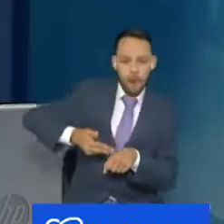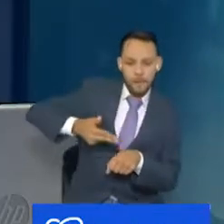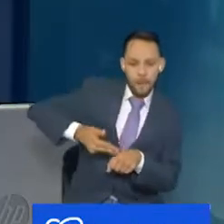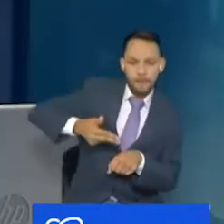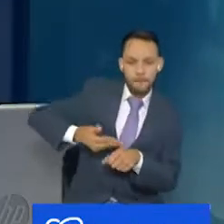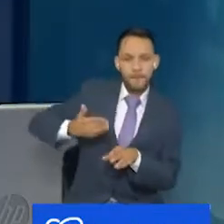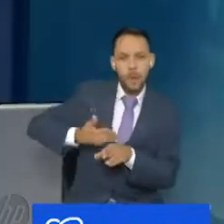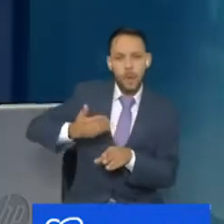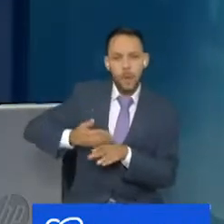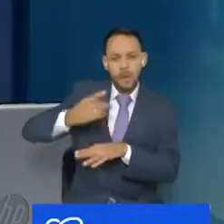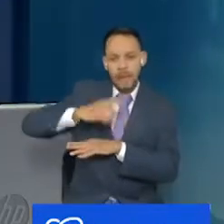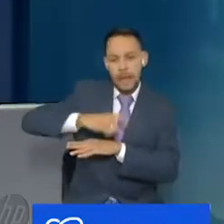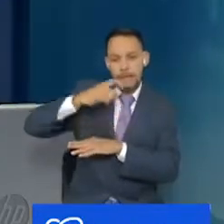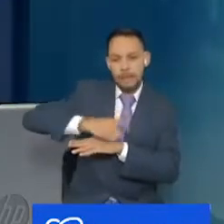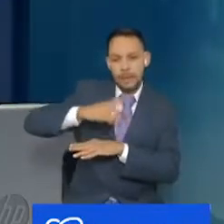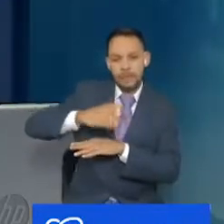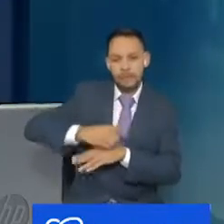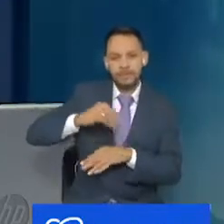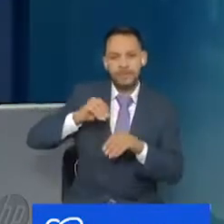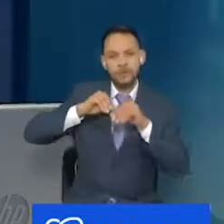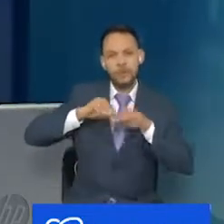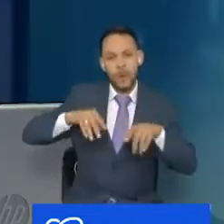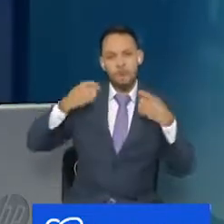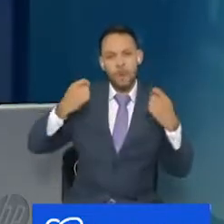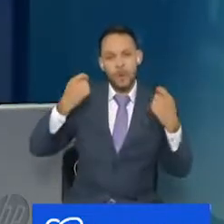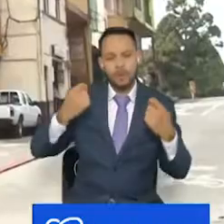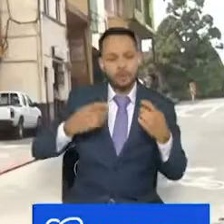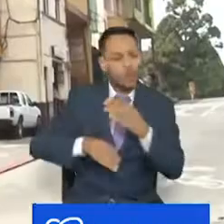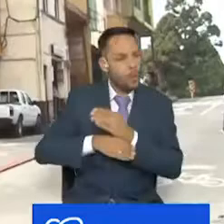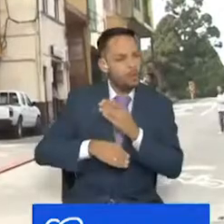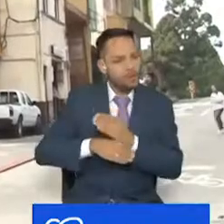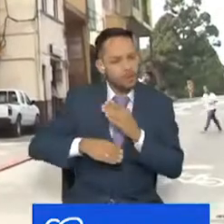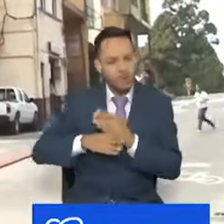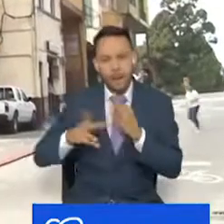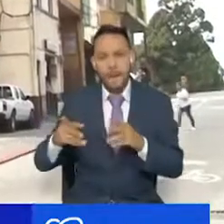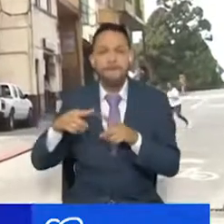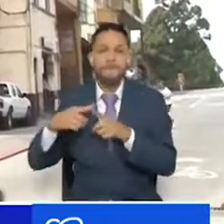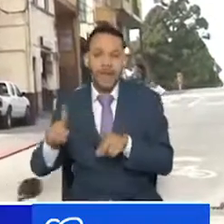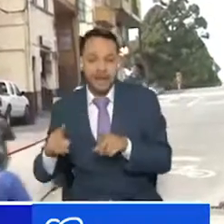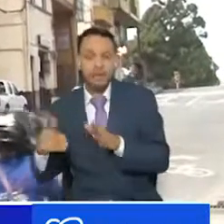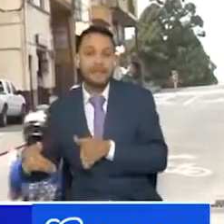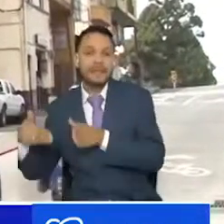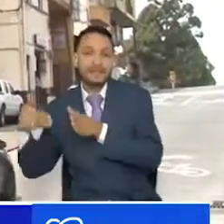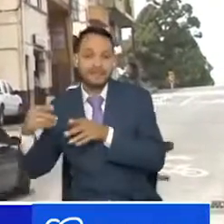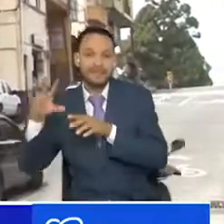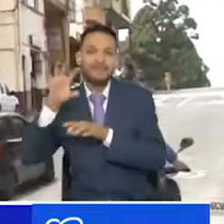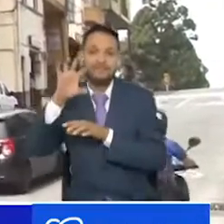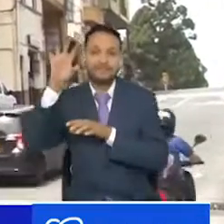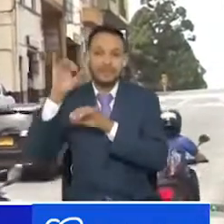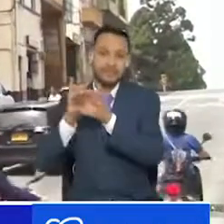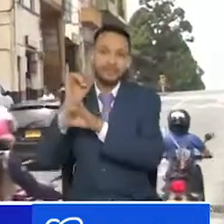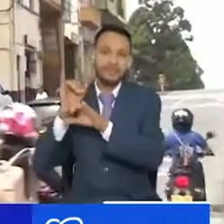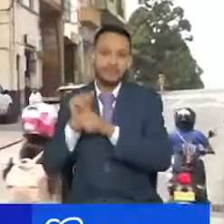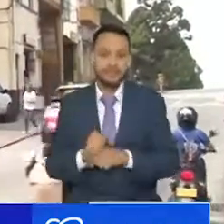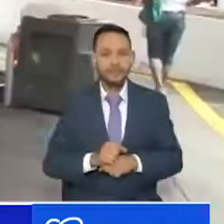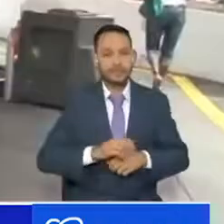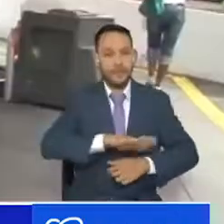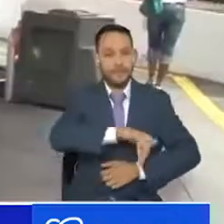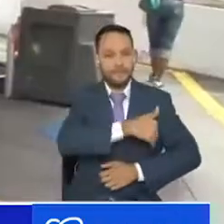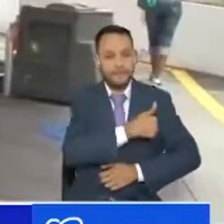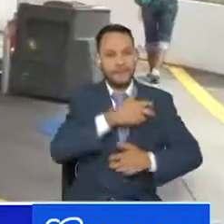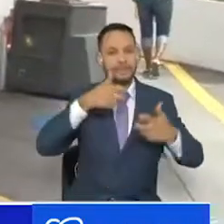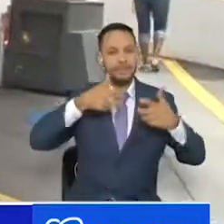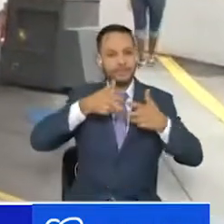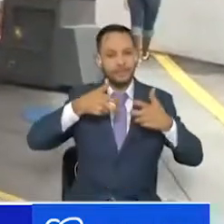representaría mayor riesgo para la distribución de gasolina el ministerio de energía advirtió sobre la posibilidad de